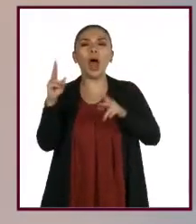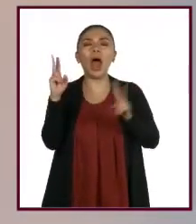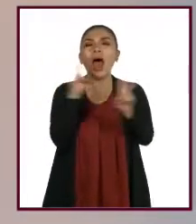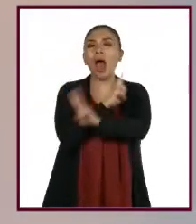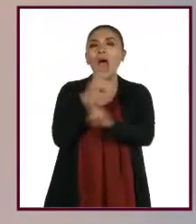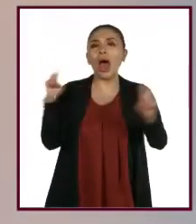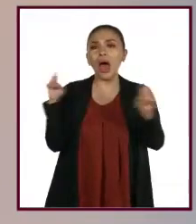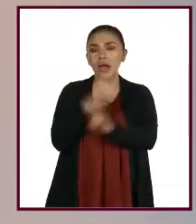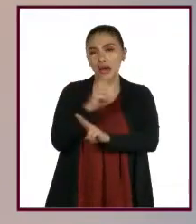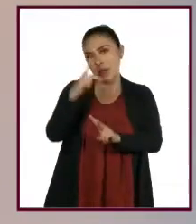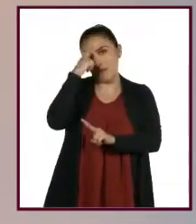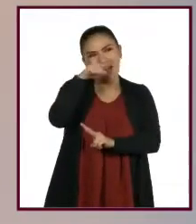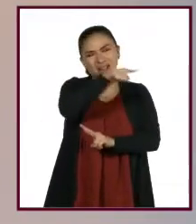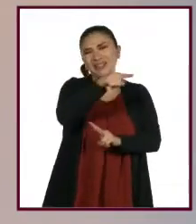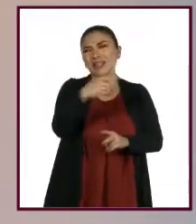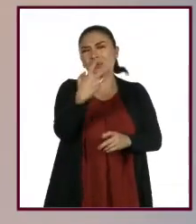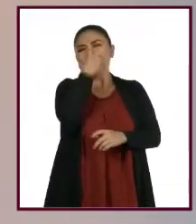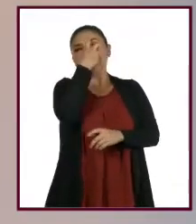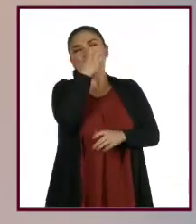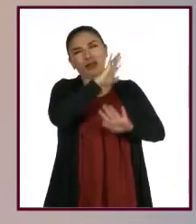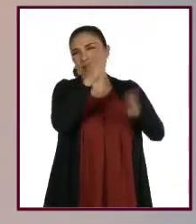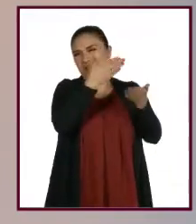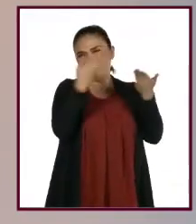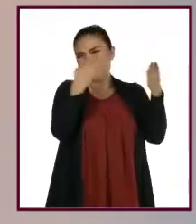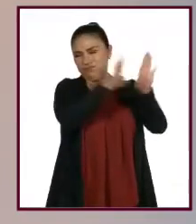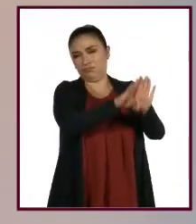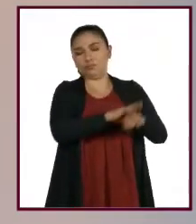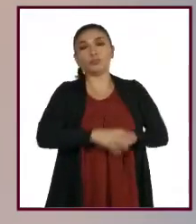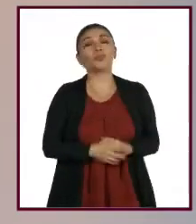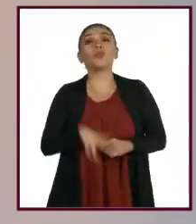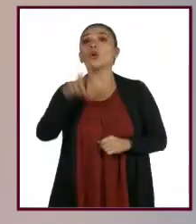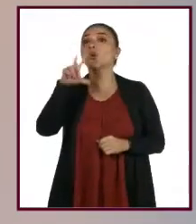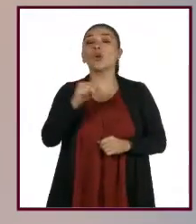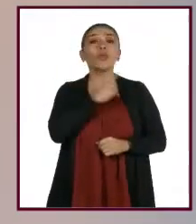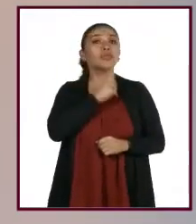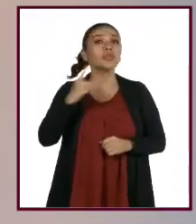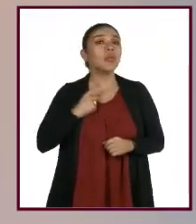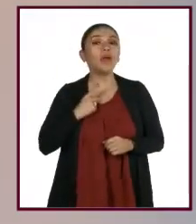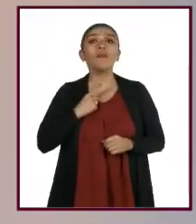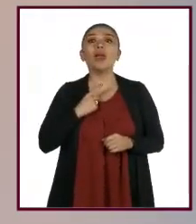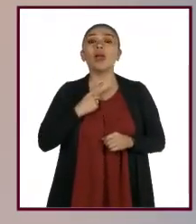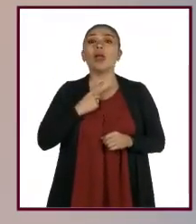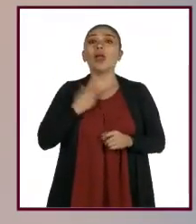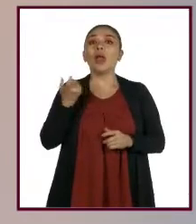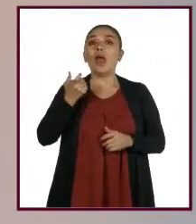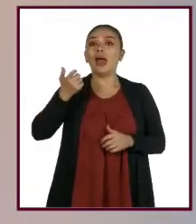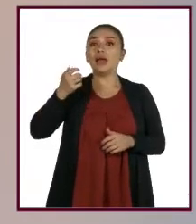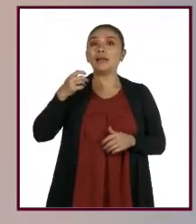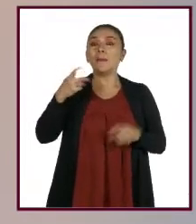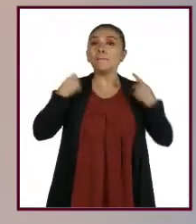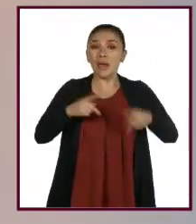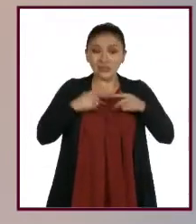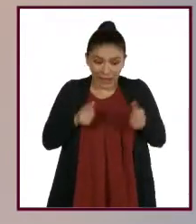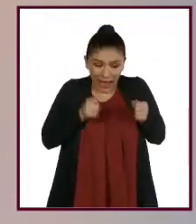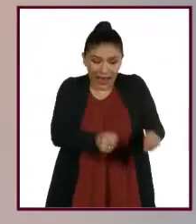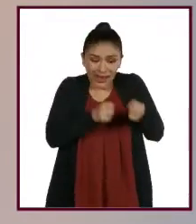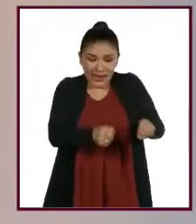mayor cantidad de este tipo de sustancia, no agitar, no intentar